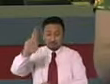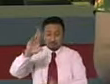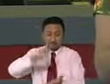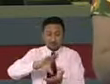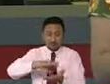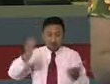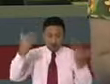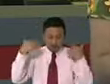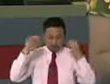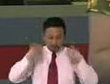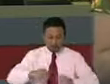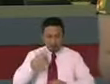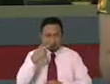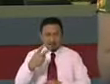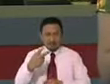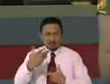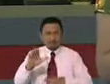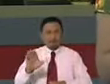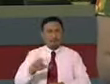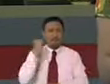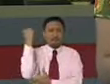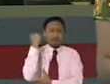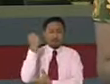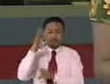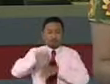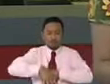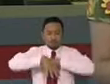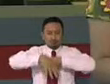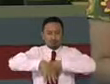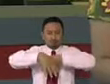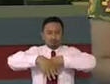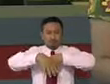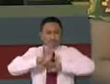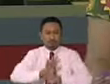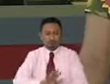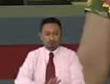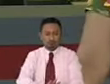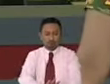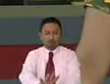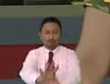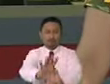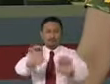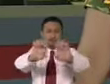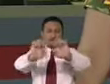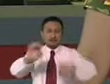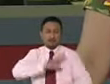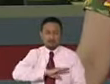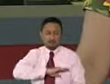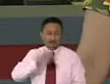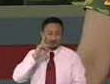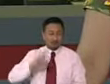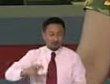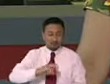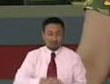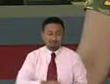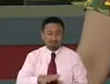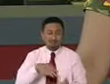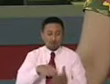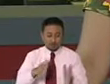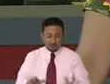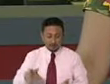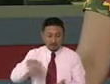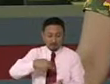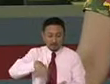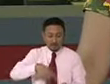se podrá apreciar el tradicional desfile cívico estudiantil que organiza la empresa municipal de turismo. Estudiantes, bailarines